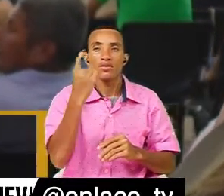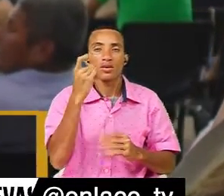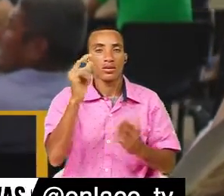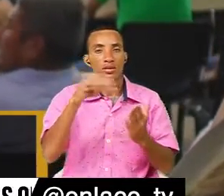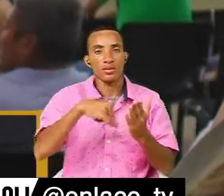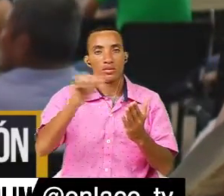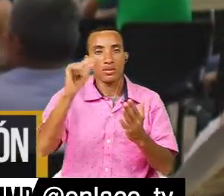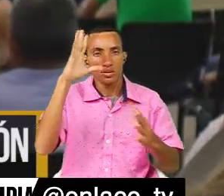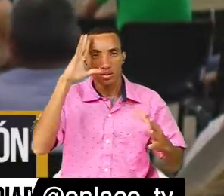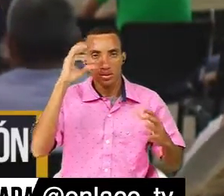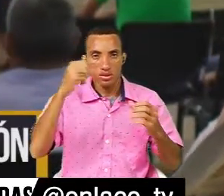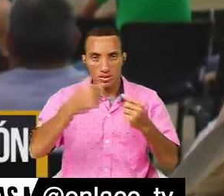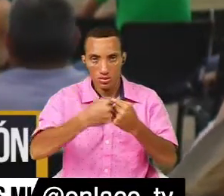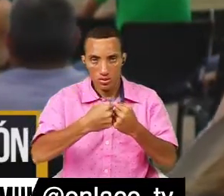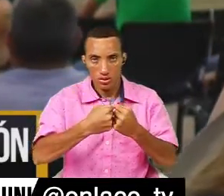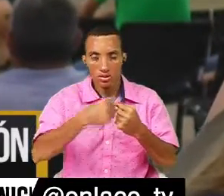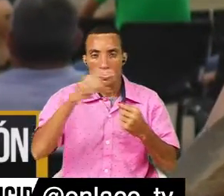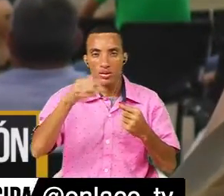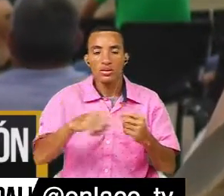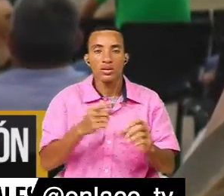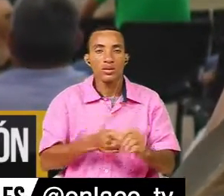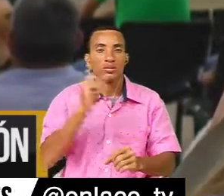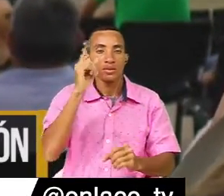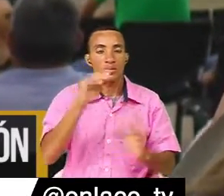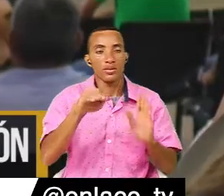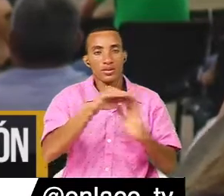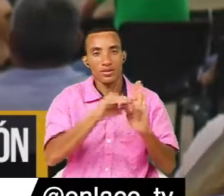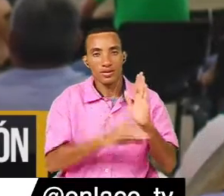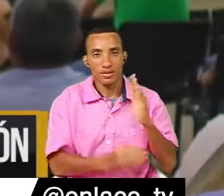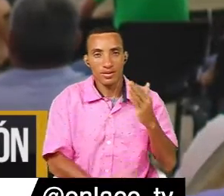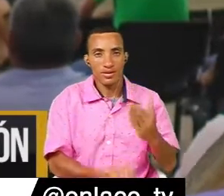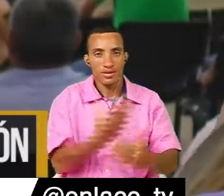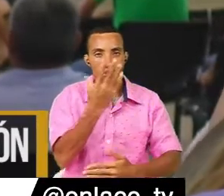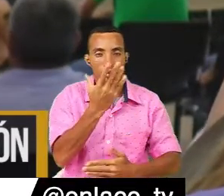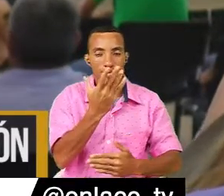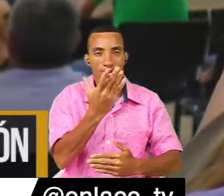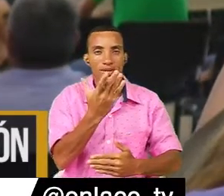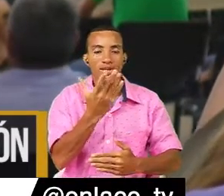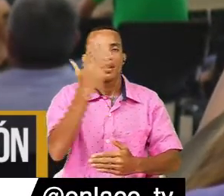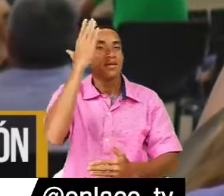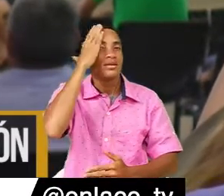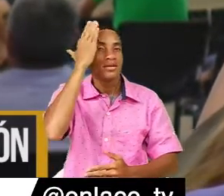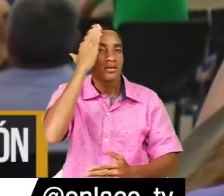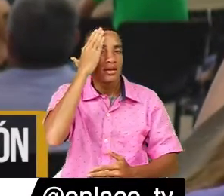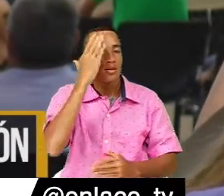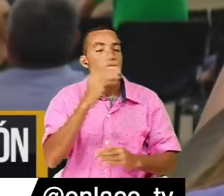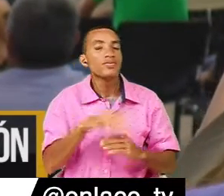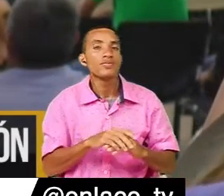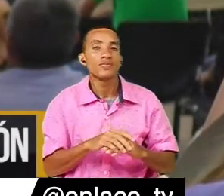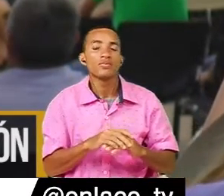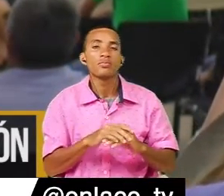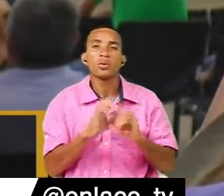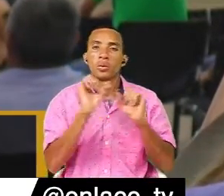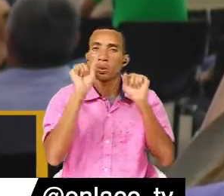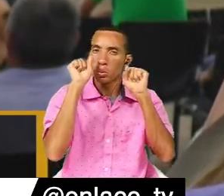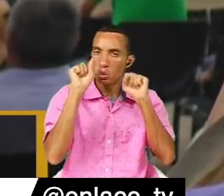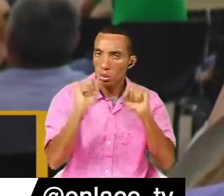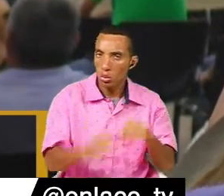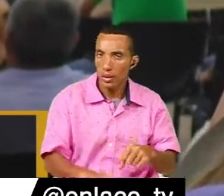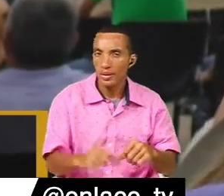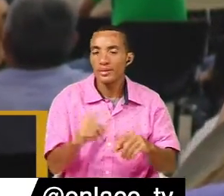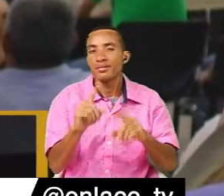bajo acuerdo de municipal de la política pública como tal, pero sabemos que hay una intención de poder mitigar las